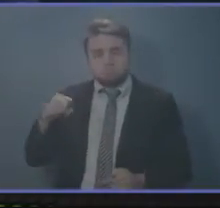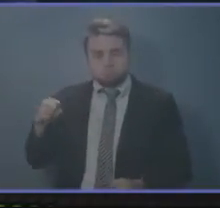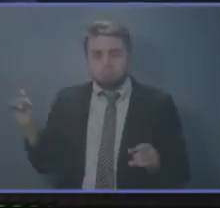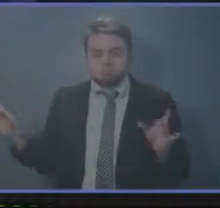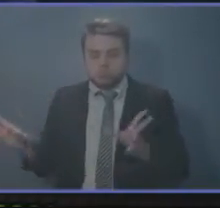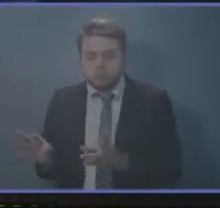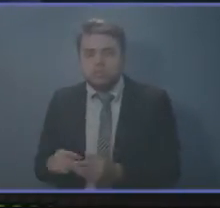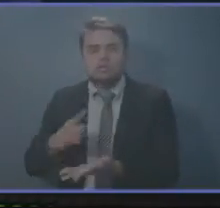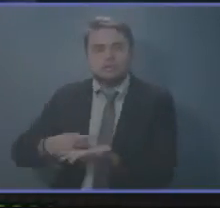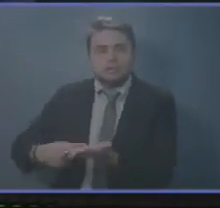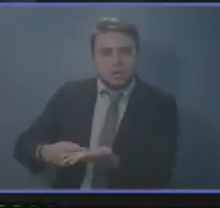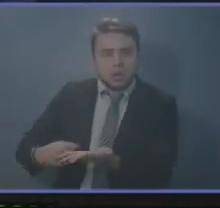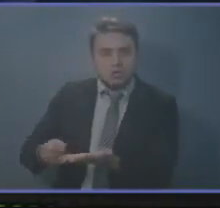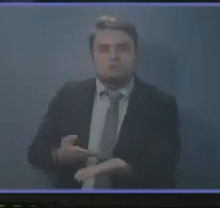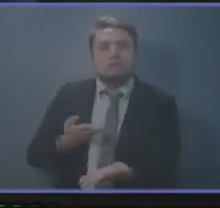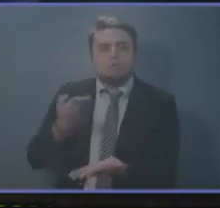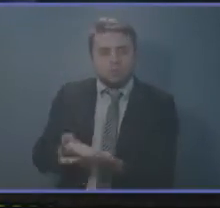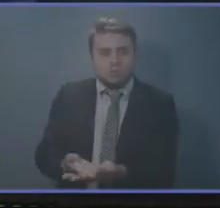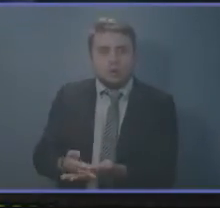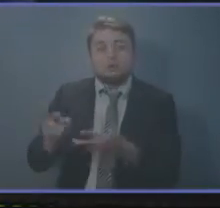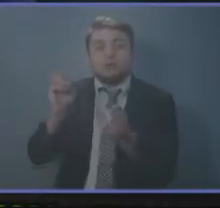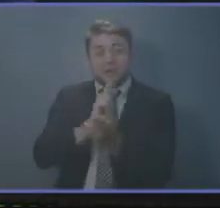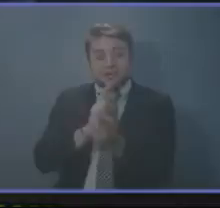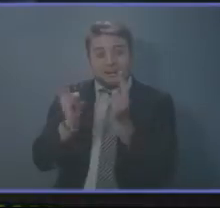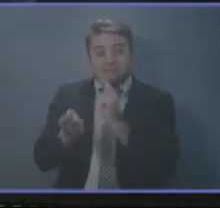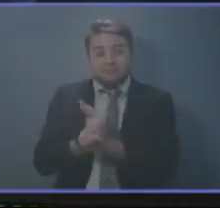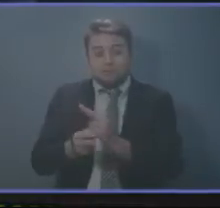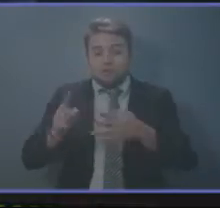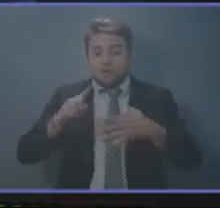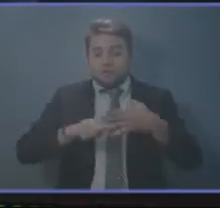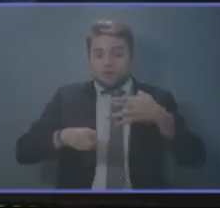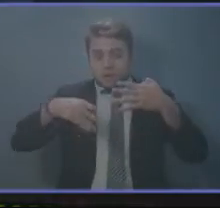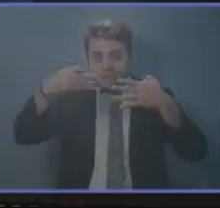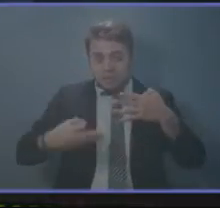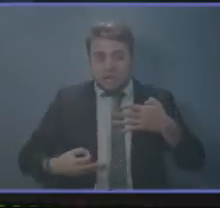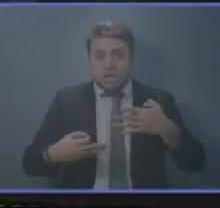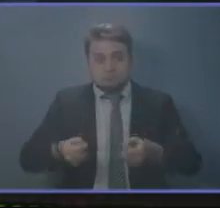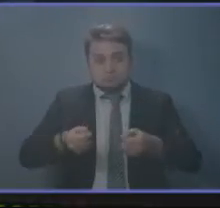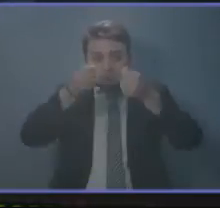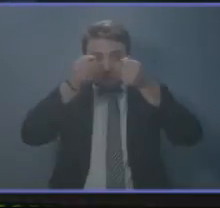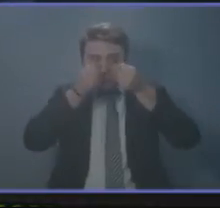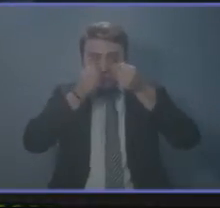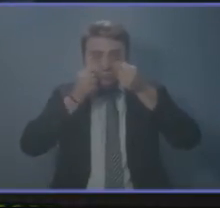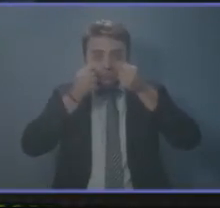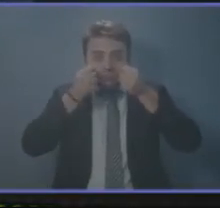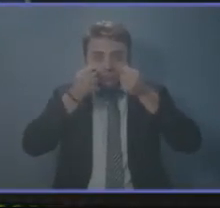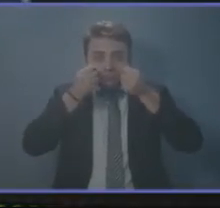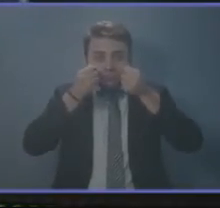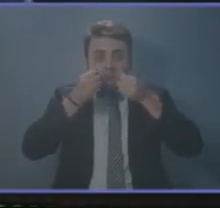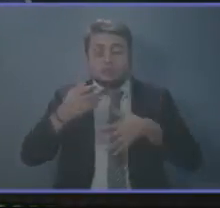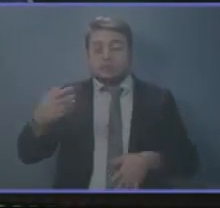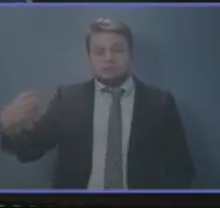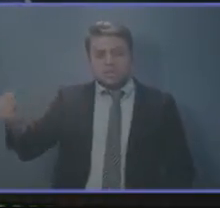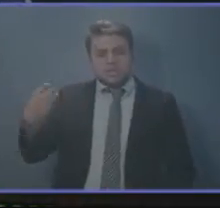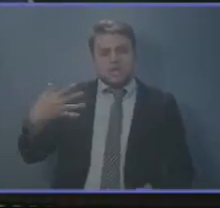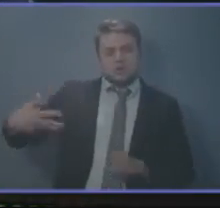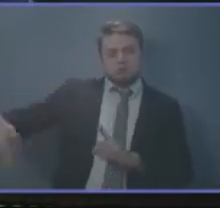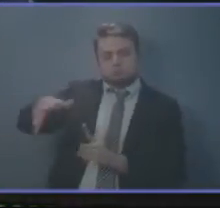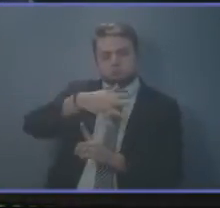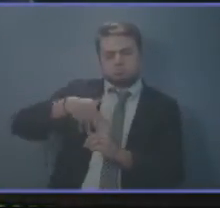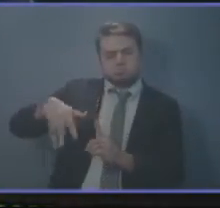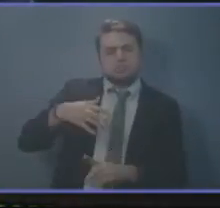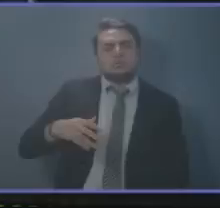esas propuestas de reformas al Código Penal y me plantearon un panorama verdaderamente